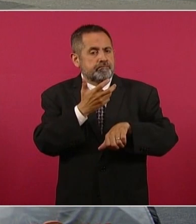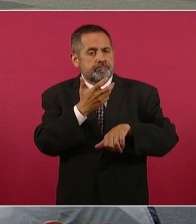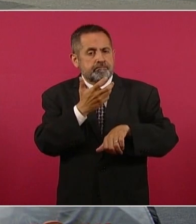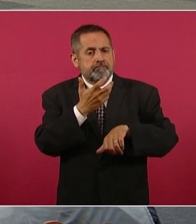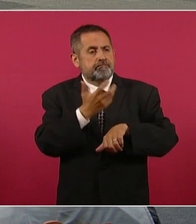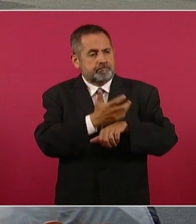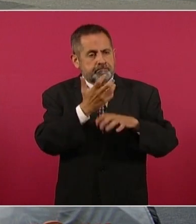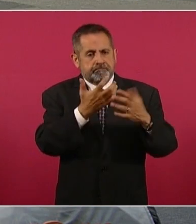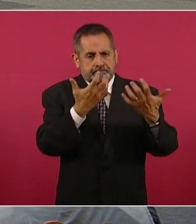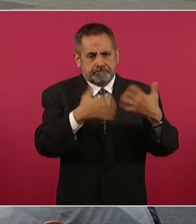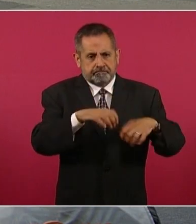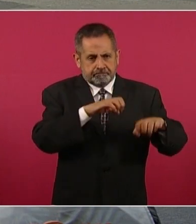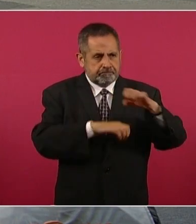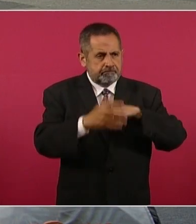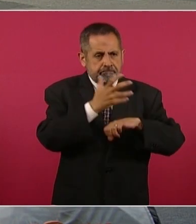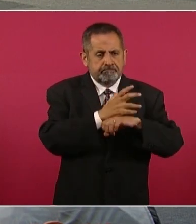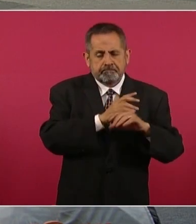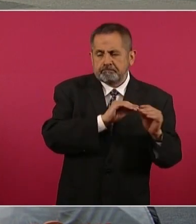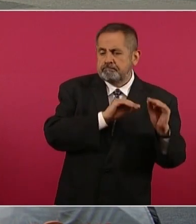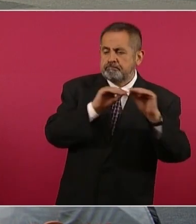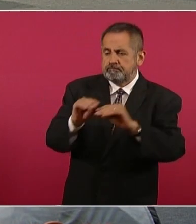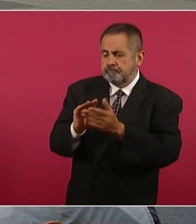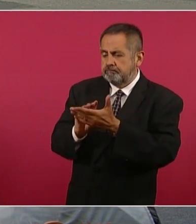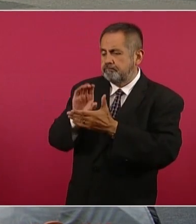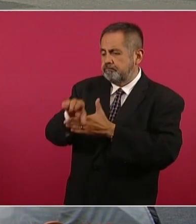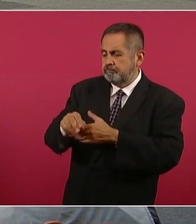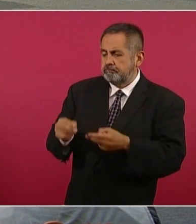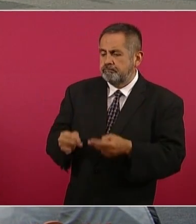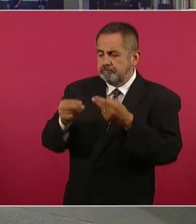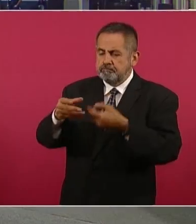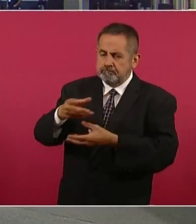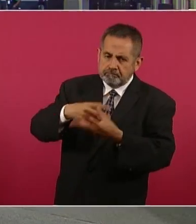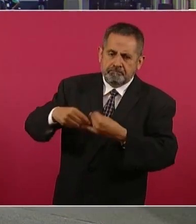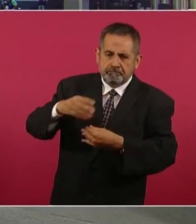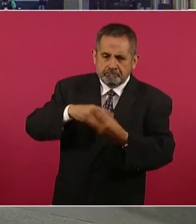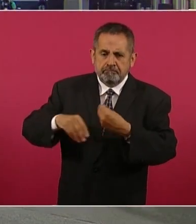empresas americanas, y que para dar